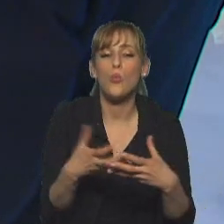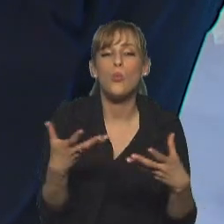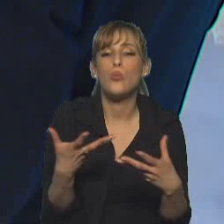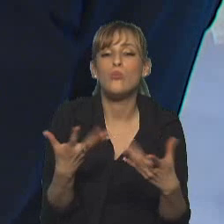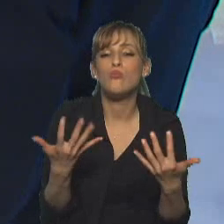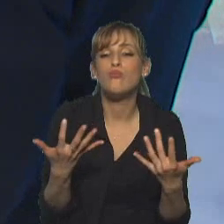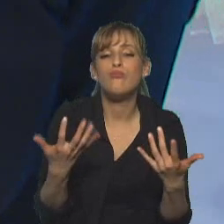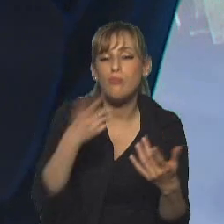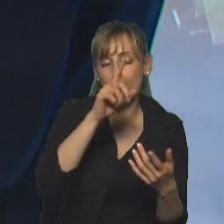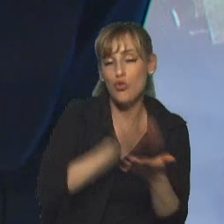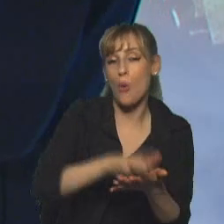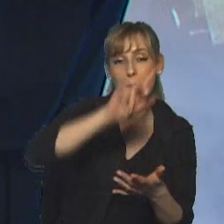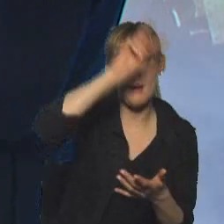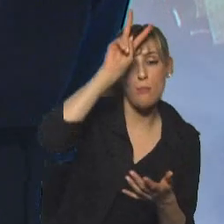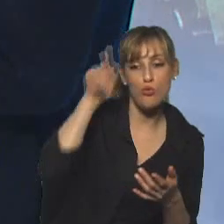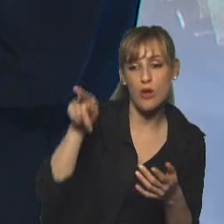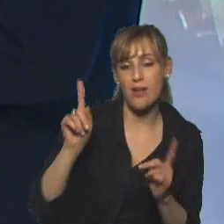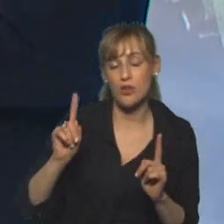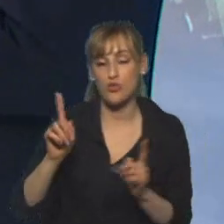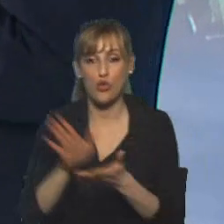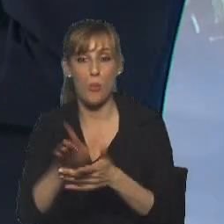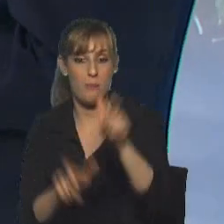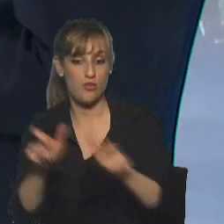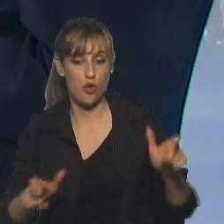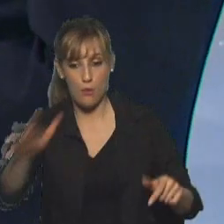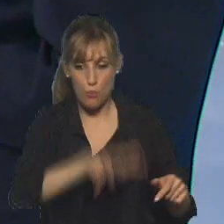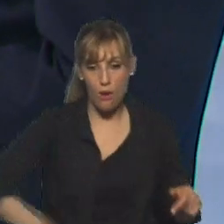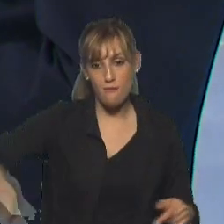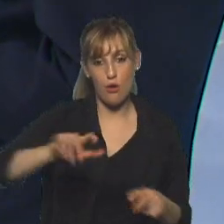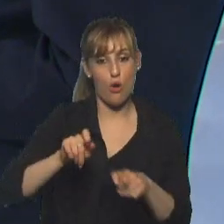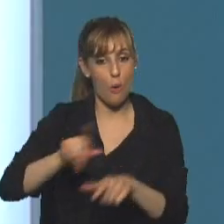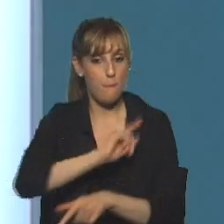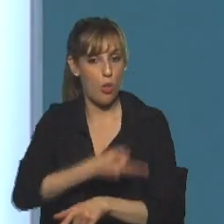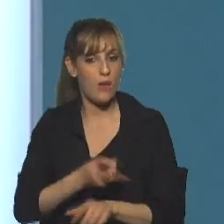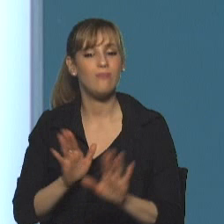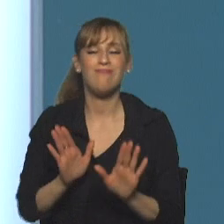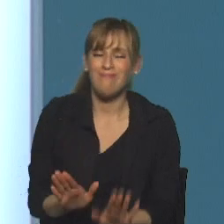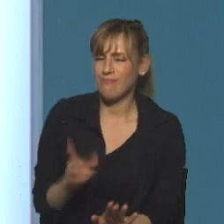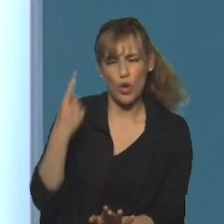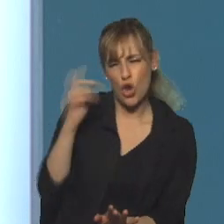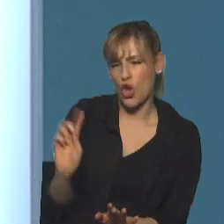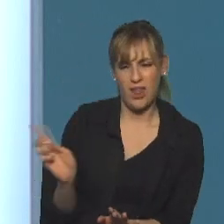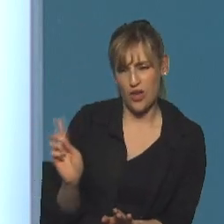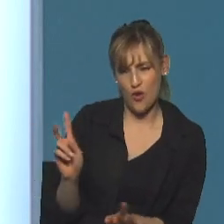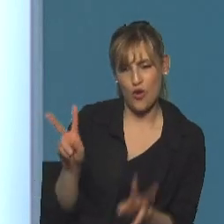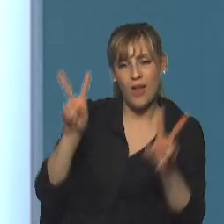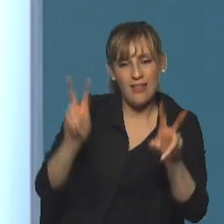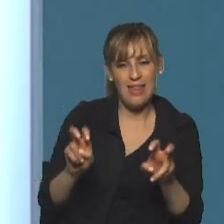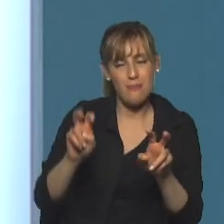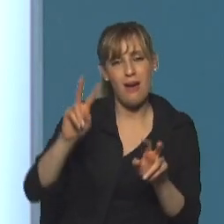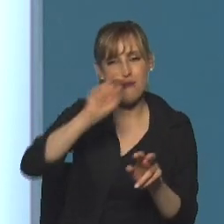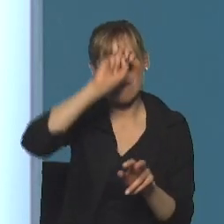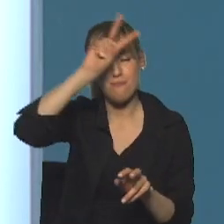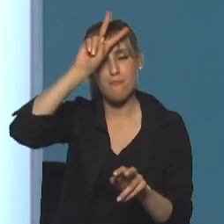preguntas, los mapuches y el poder popular. No creo que la conflictividad mapuche sea un problema en Chile. Aquí hay que